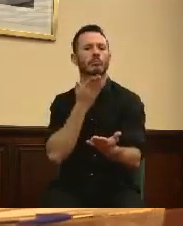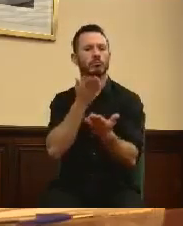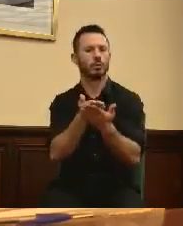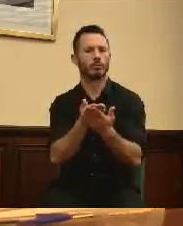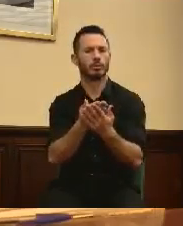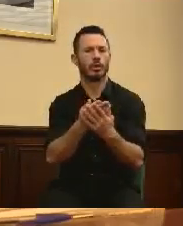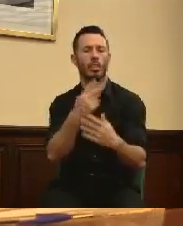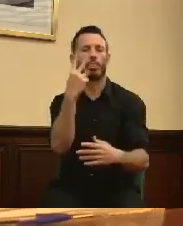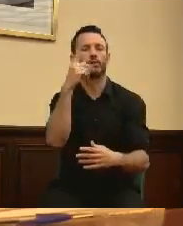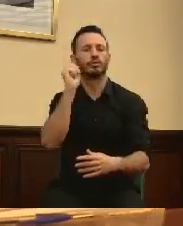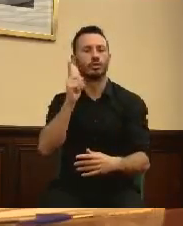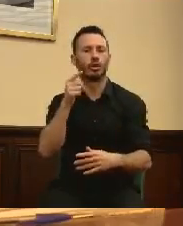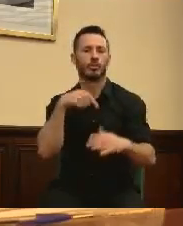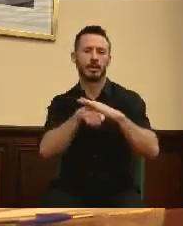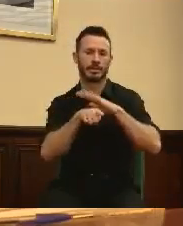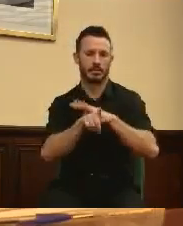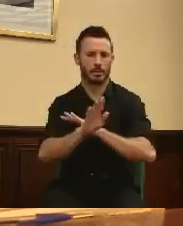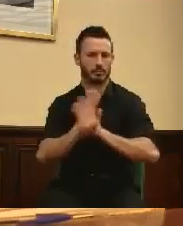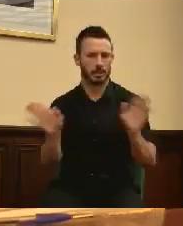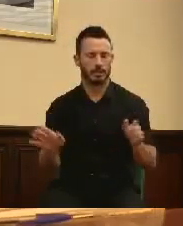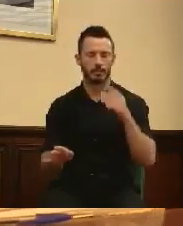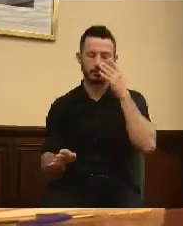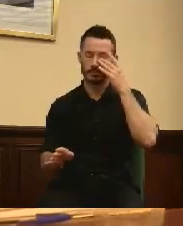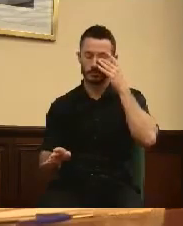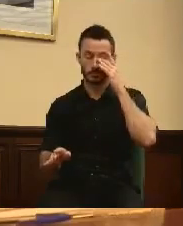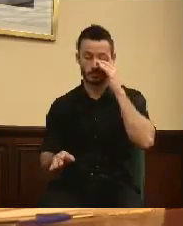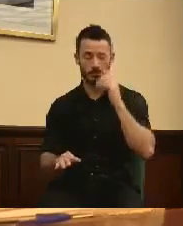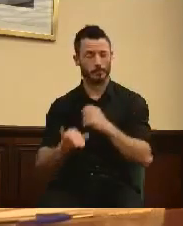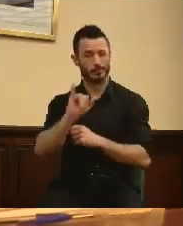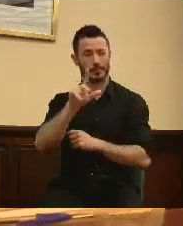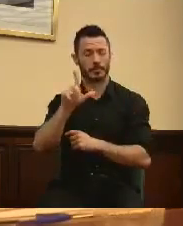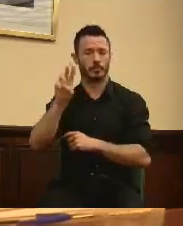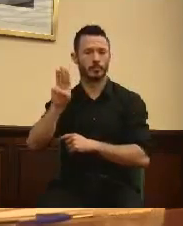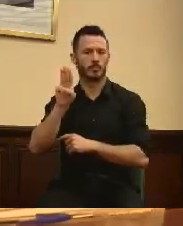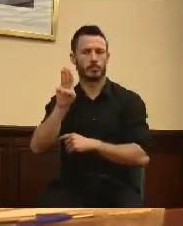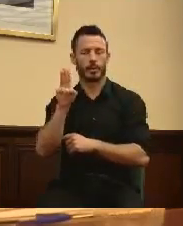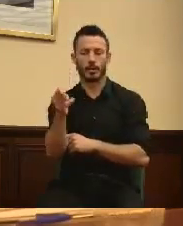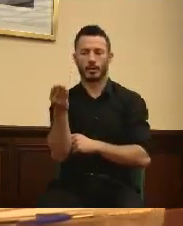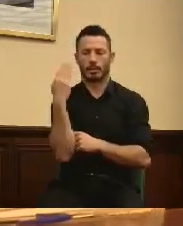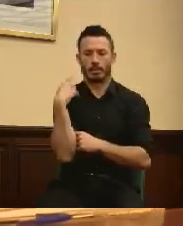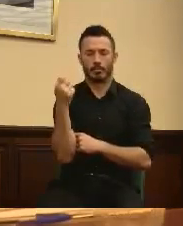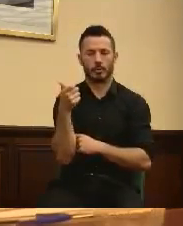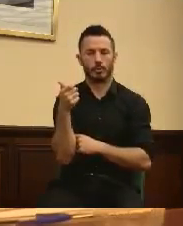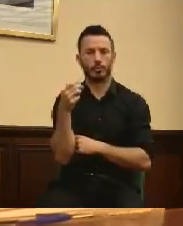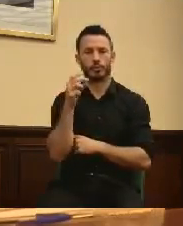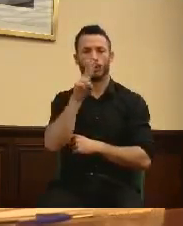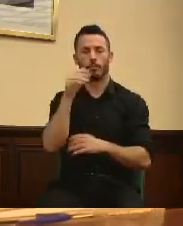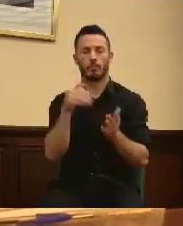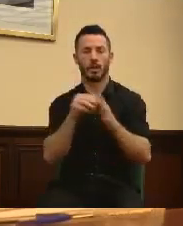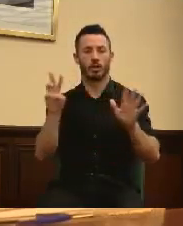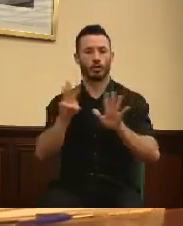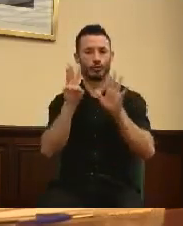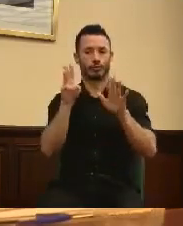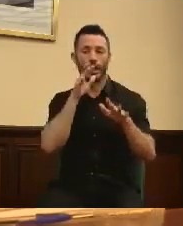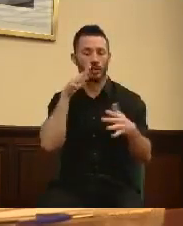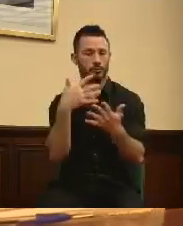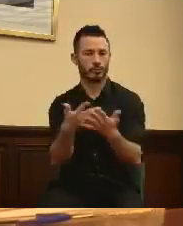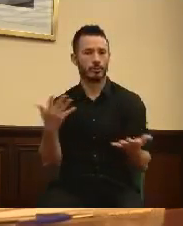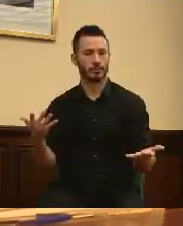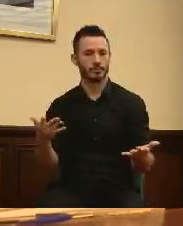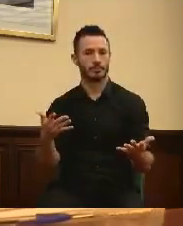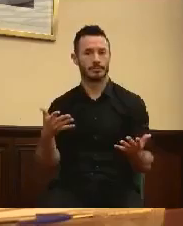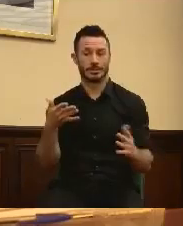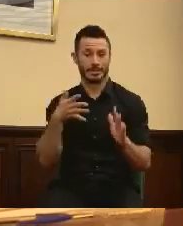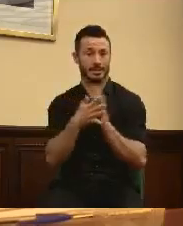lo curioso de este dato es que la mayor parte de las ILPs han sido presentadas en los últimos años, desde el 2008 a la actualidad, prueba de lo que estoy